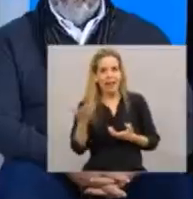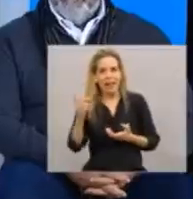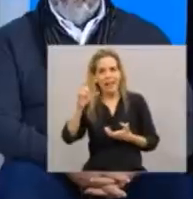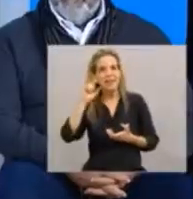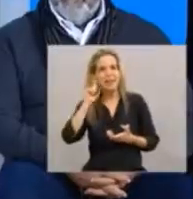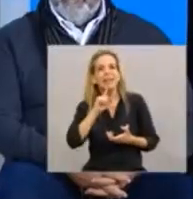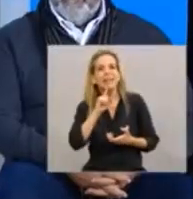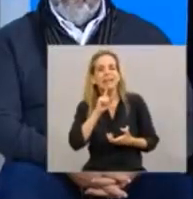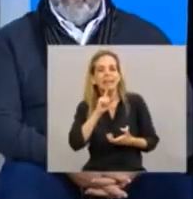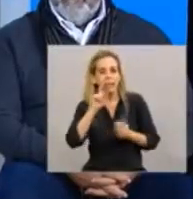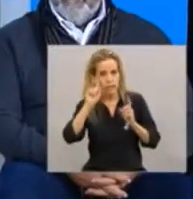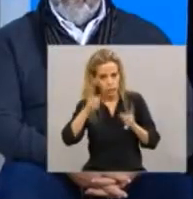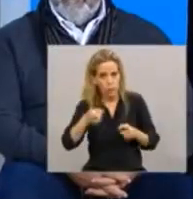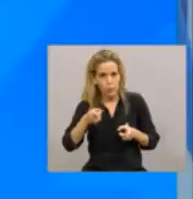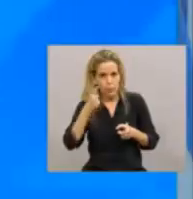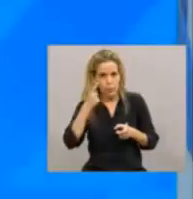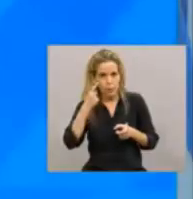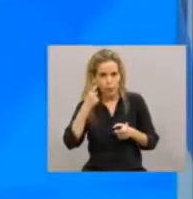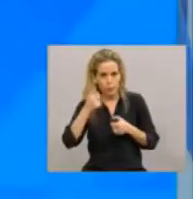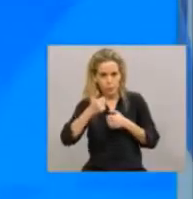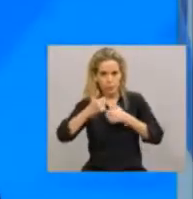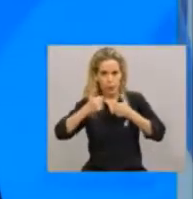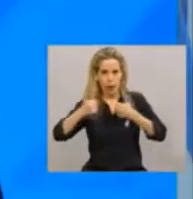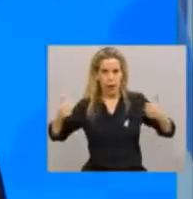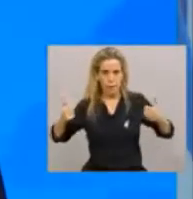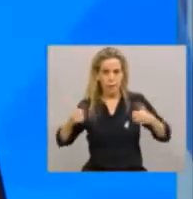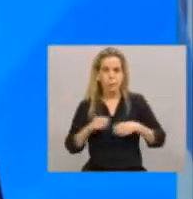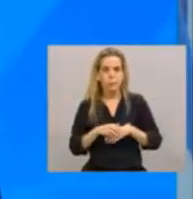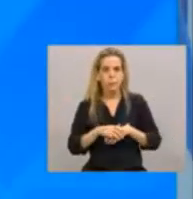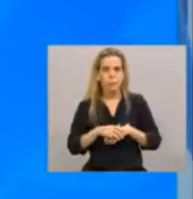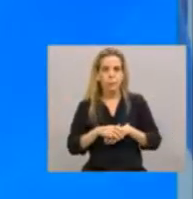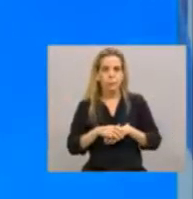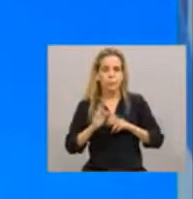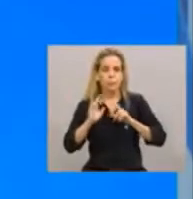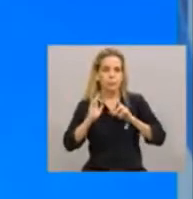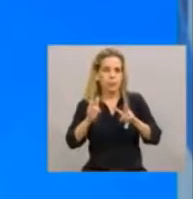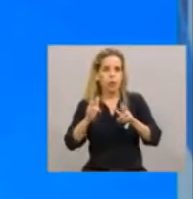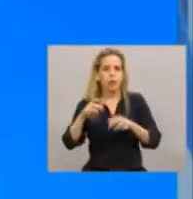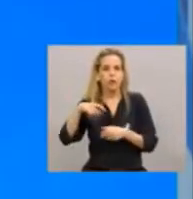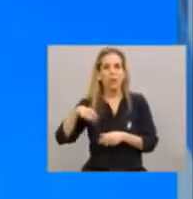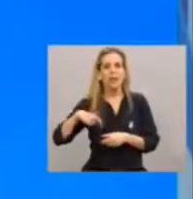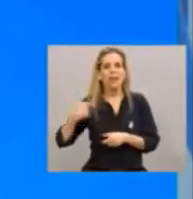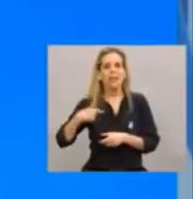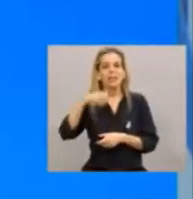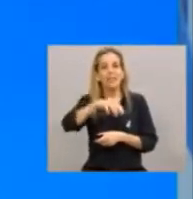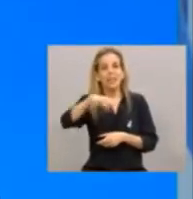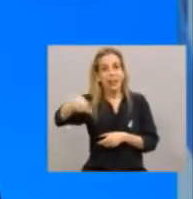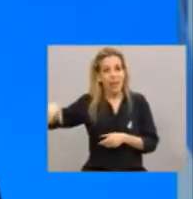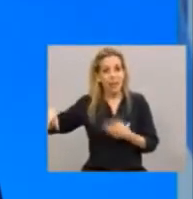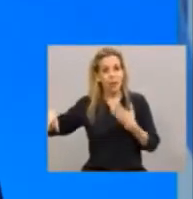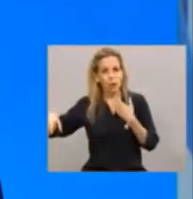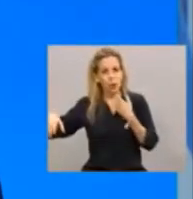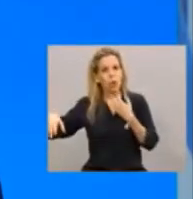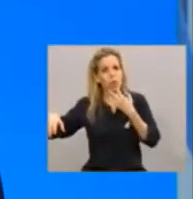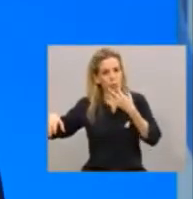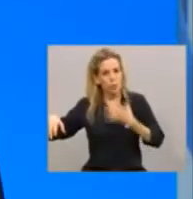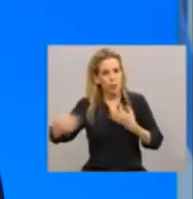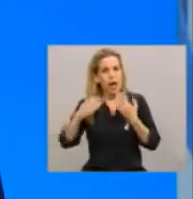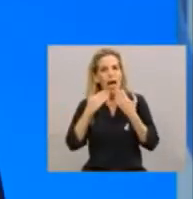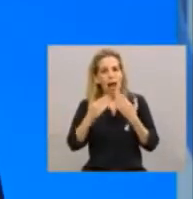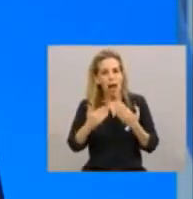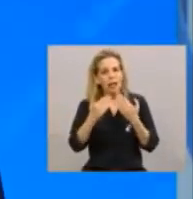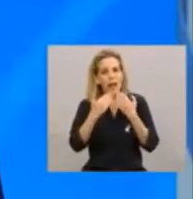cgt pero a todos a todo el sindicalismo yo le doy las gracias por haber entendido